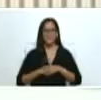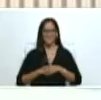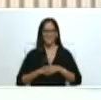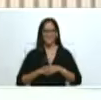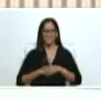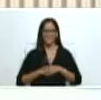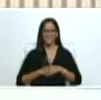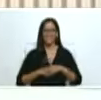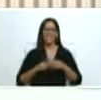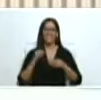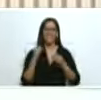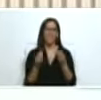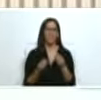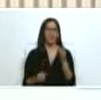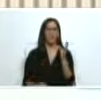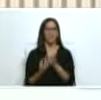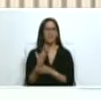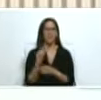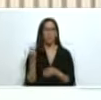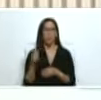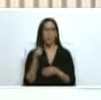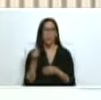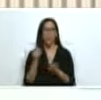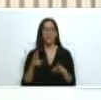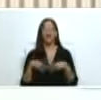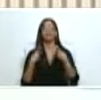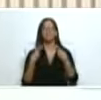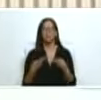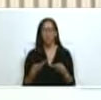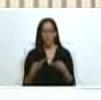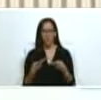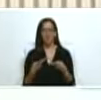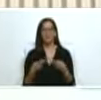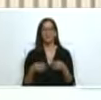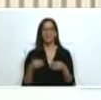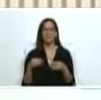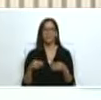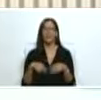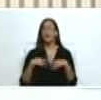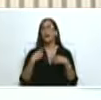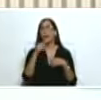tanto las fundacionales como las de nueva generación,